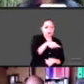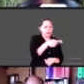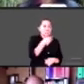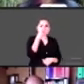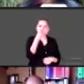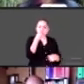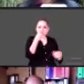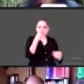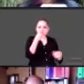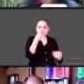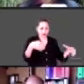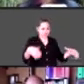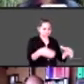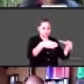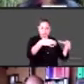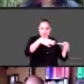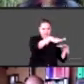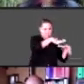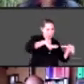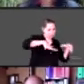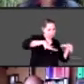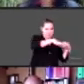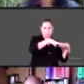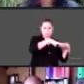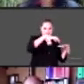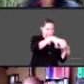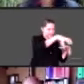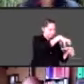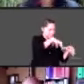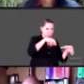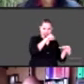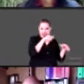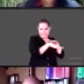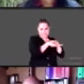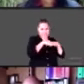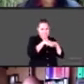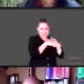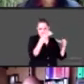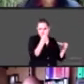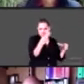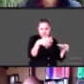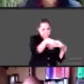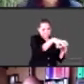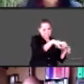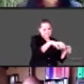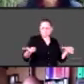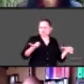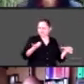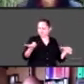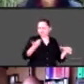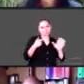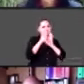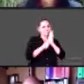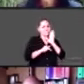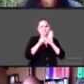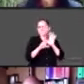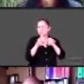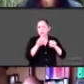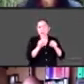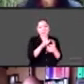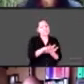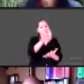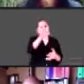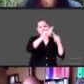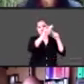mensual, vemos mapeándolo a nivel estatal cómo desafortunadamente los estados del sur del país, Oaxaca,